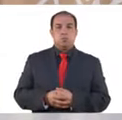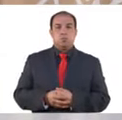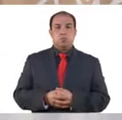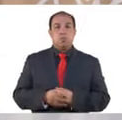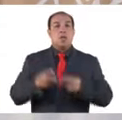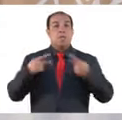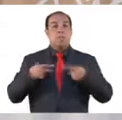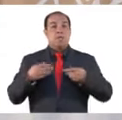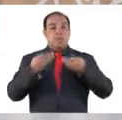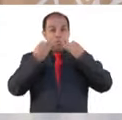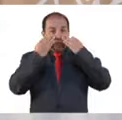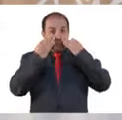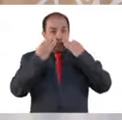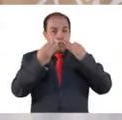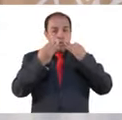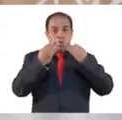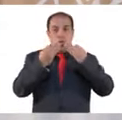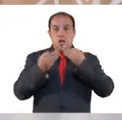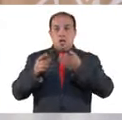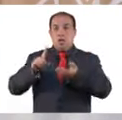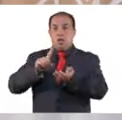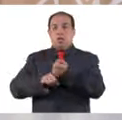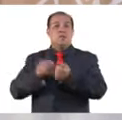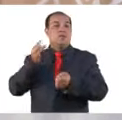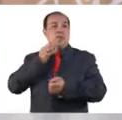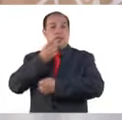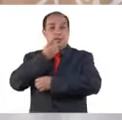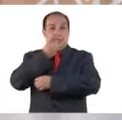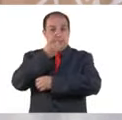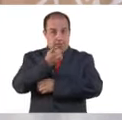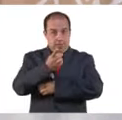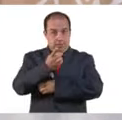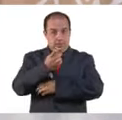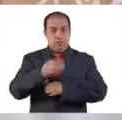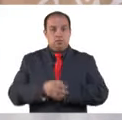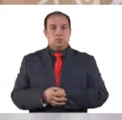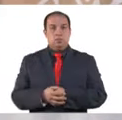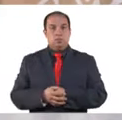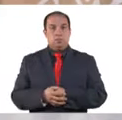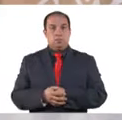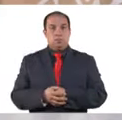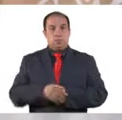testigos de la fiscalía, lo que vieron,